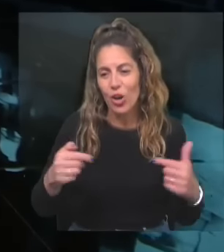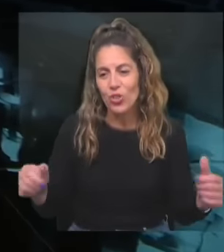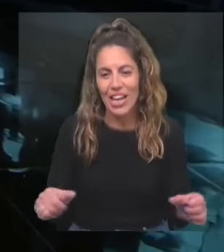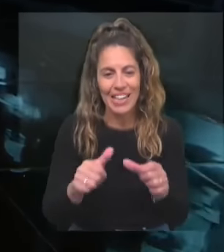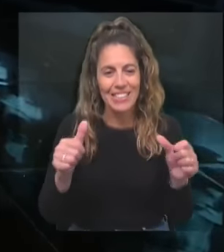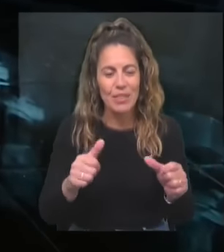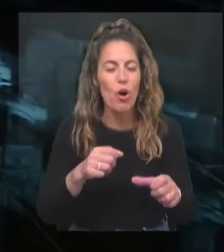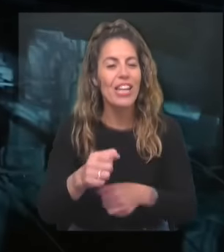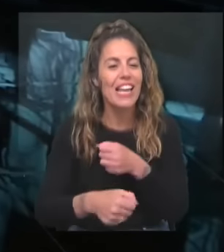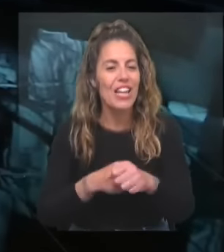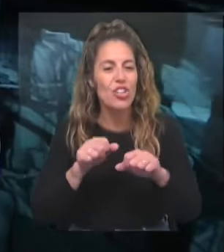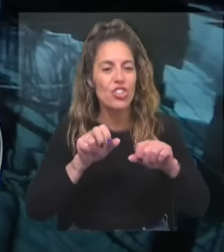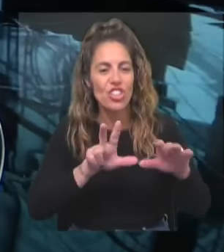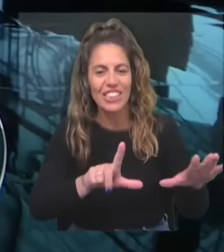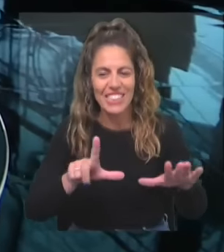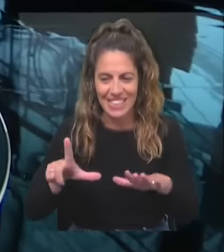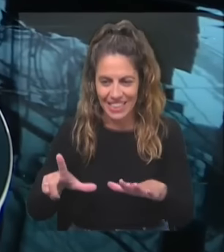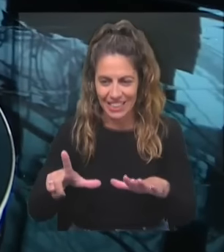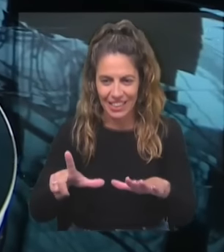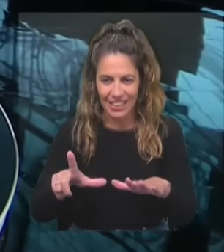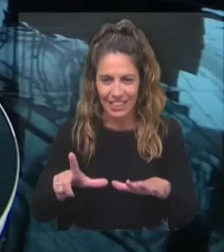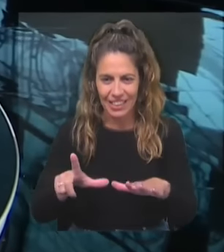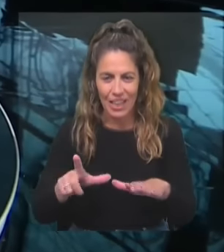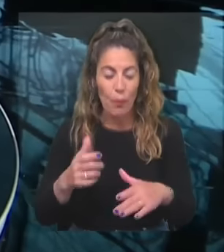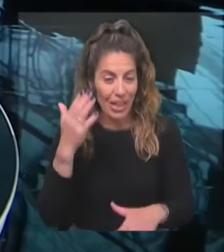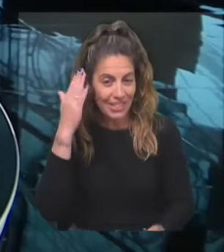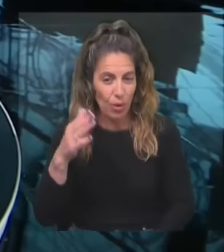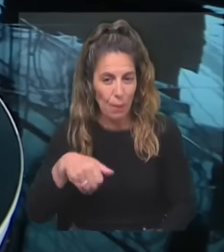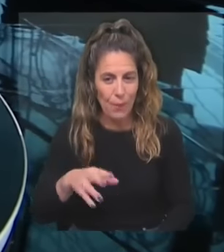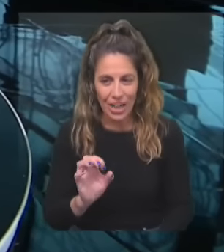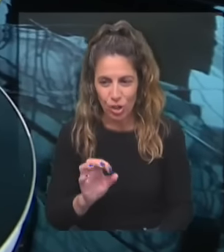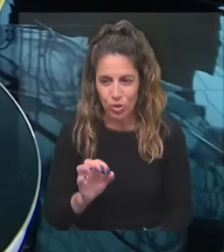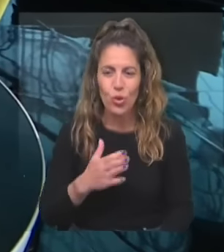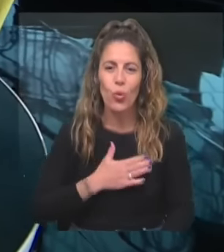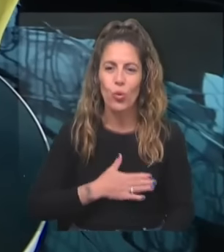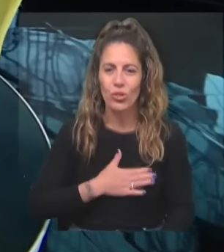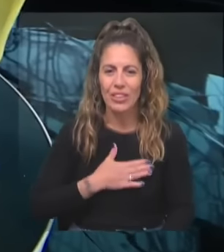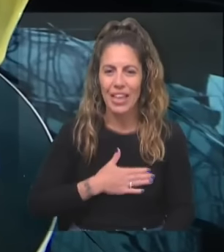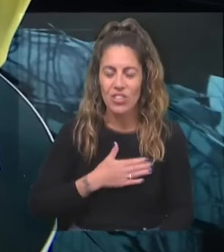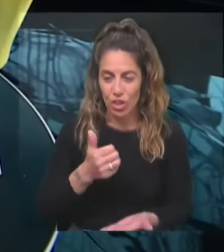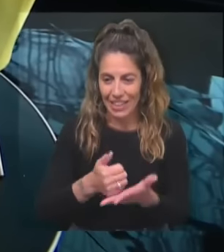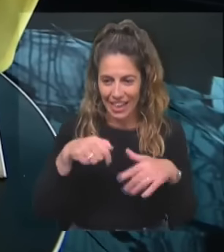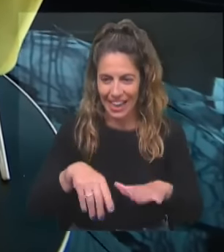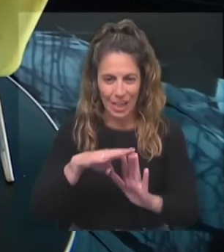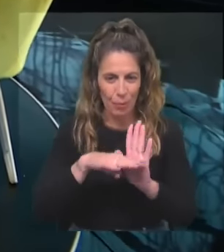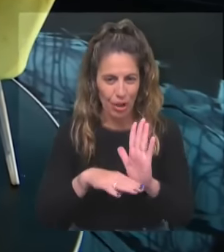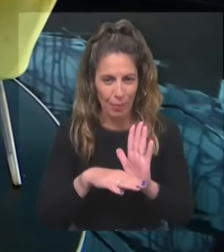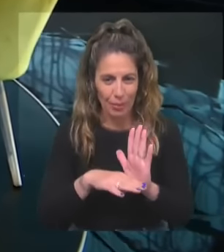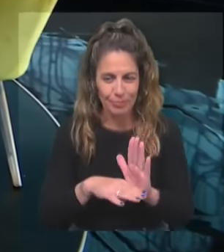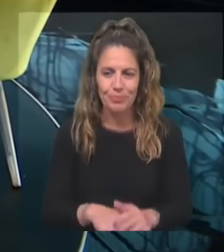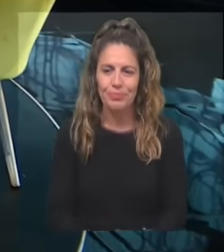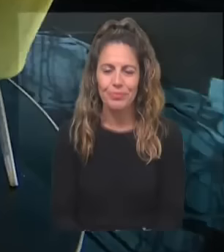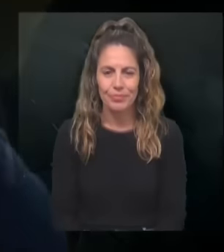el 87. Voy a saludar a Marcos. ¿Cómo estás, Ricardo? ¿Todo bien, Marcos? Gustazo estar en tu programa. Por favor, un gusto. Sí, la verdad, un